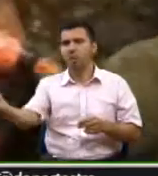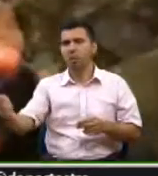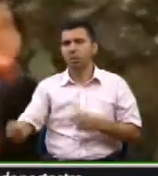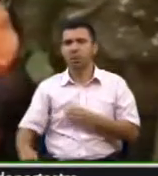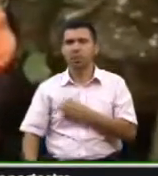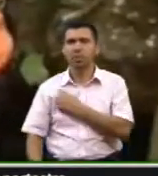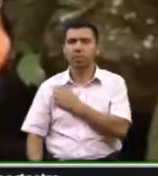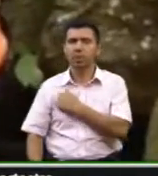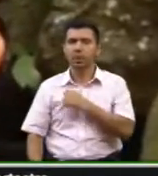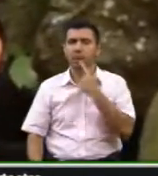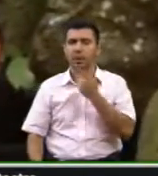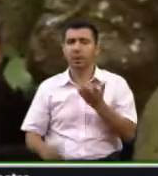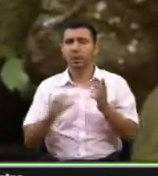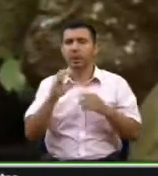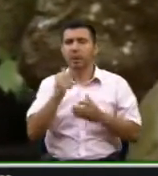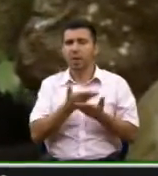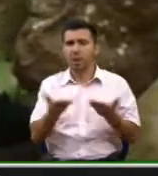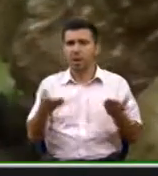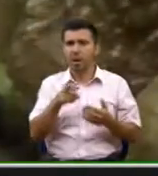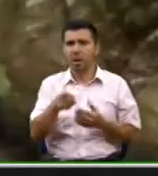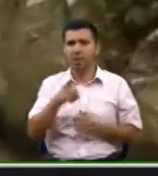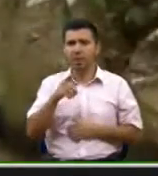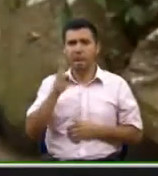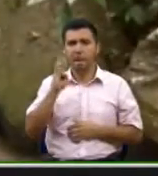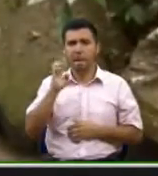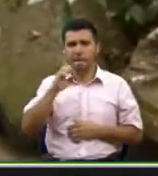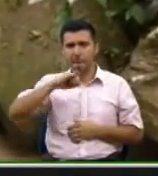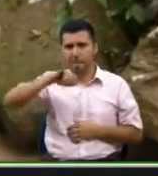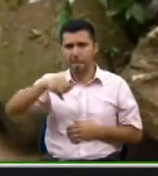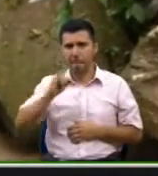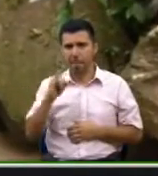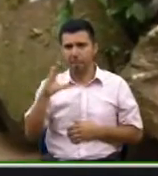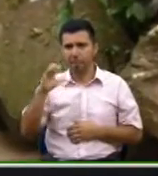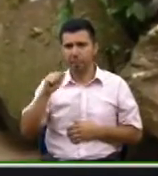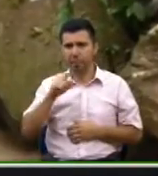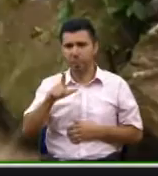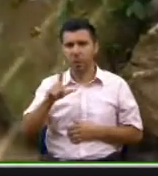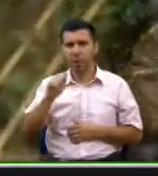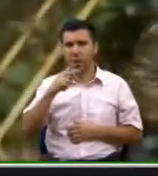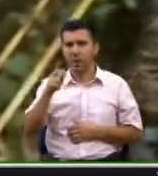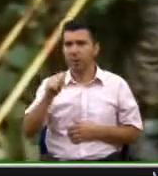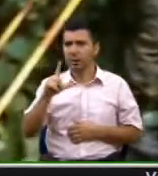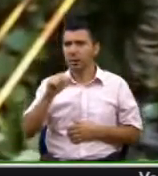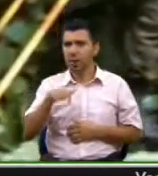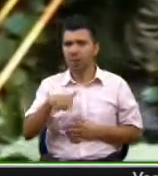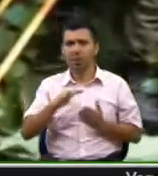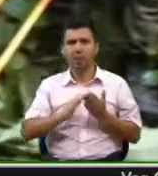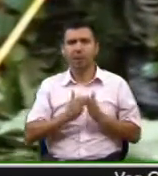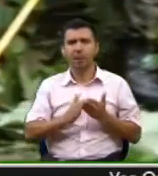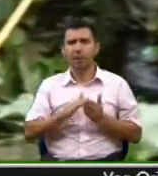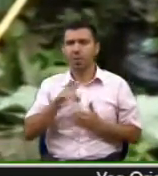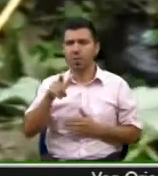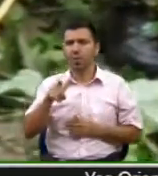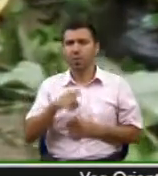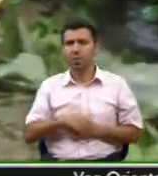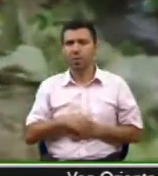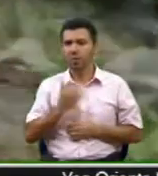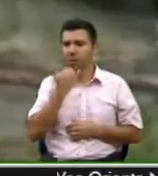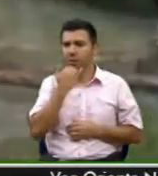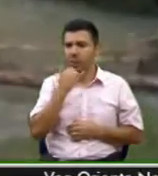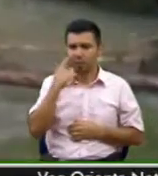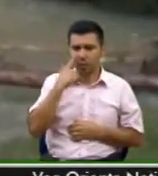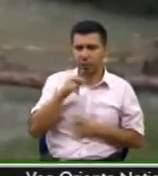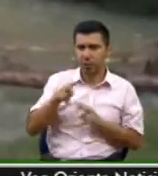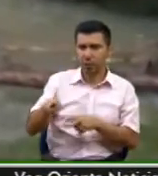El primer caso que se reportó fue la quebrada La Bejuca, ubicada en la vereda Alsacia, en el municipio de Florida Blanca. Allí fue identificado por las autoridades